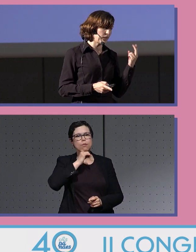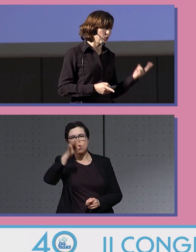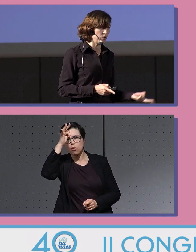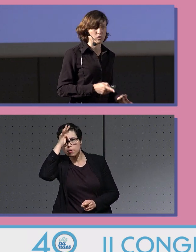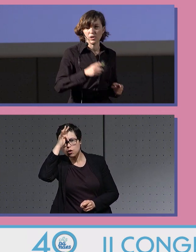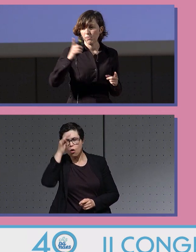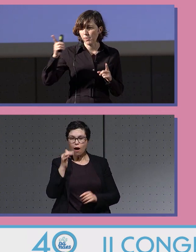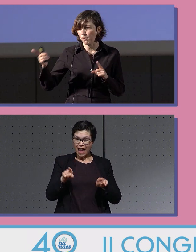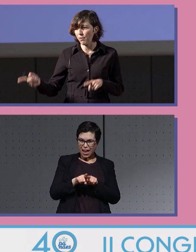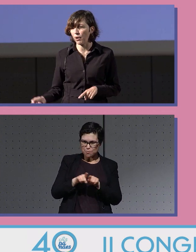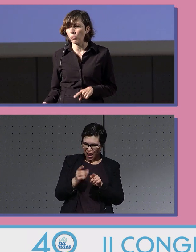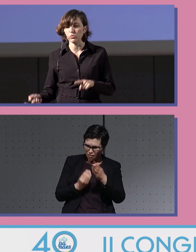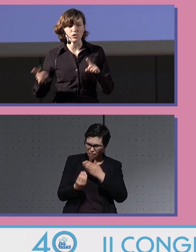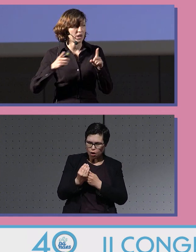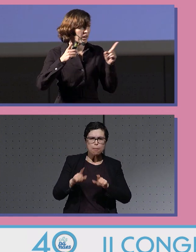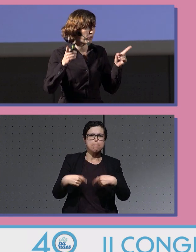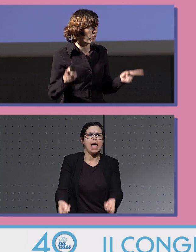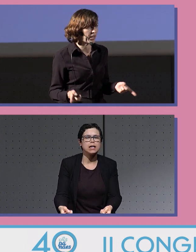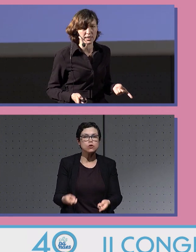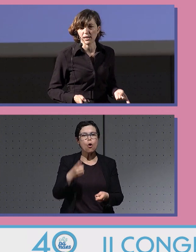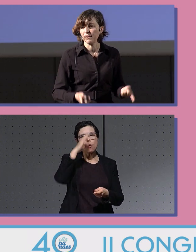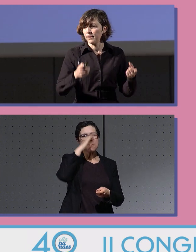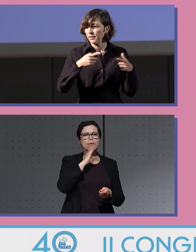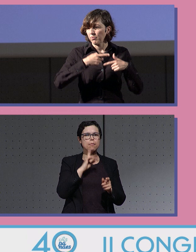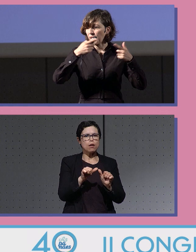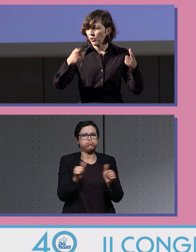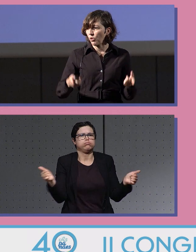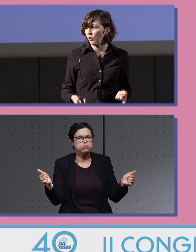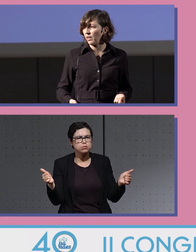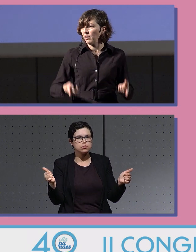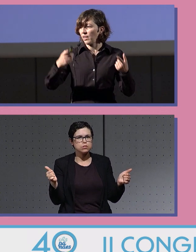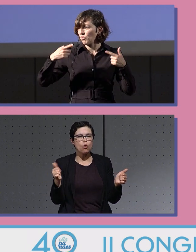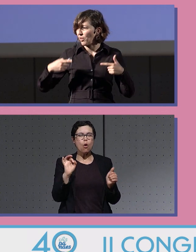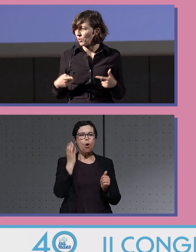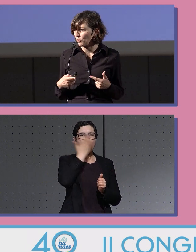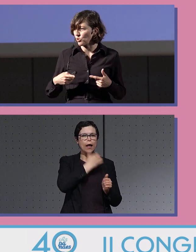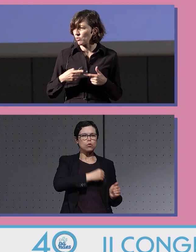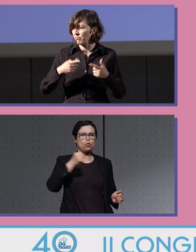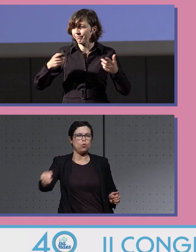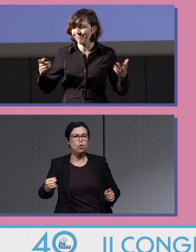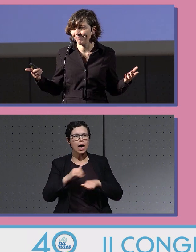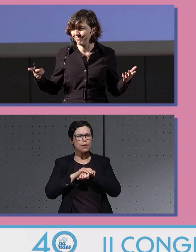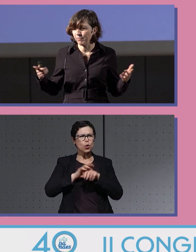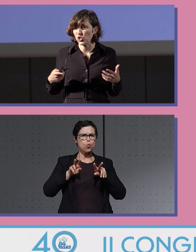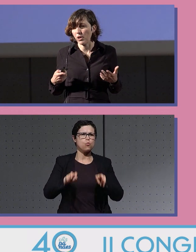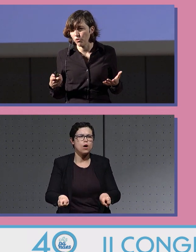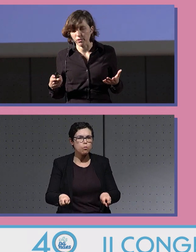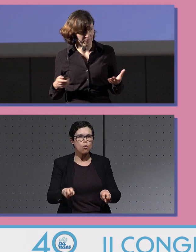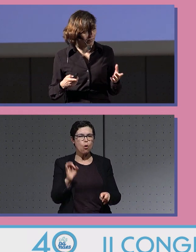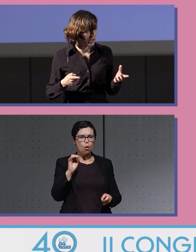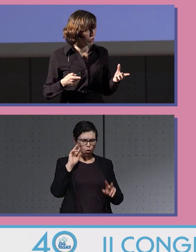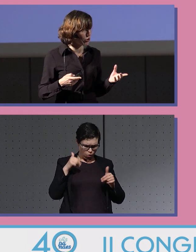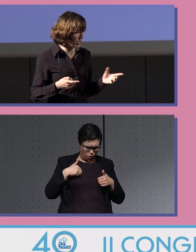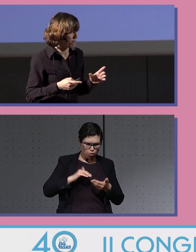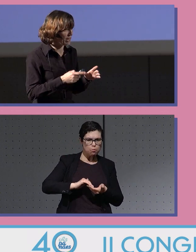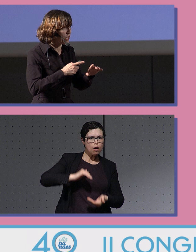y ahora tengo dos. Papá y mamá vivían juntos y ahora cada uno en una casa. Me han cambiado de cole, he cambiado de amigos, me he hecho mayor,